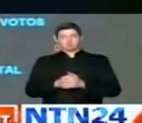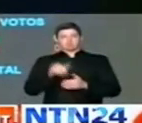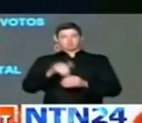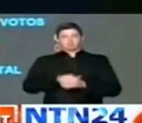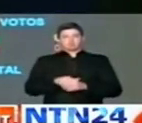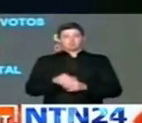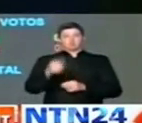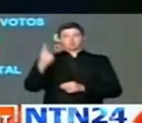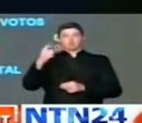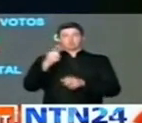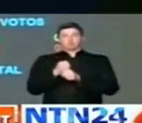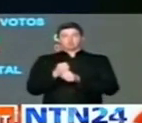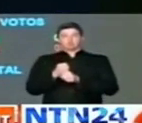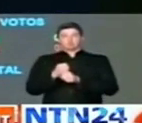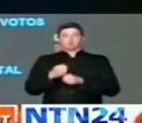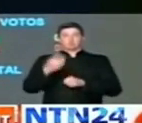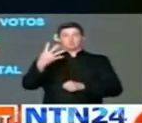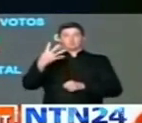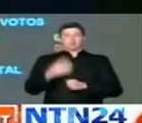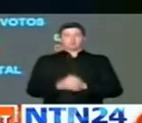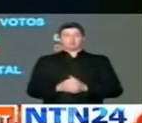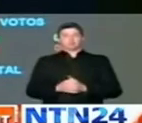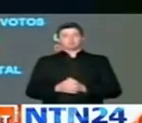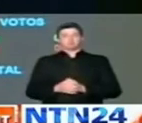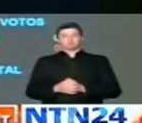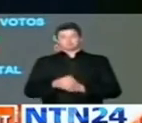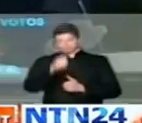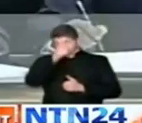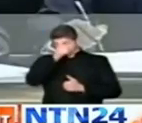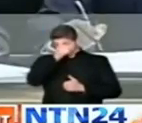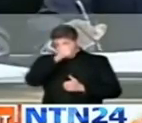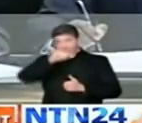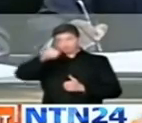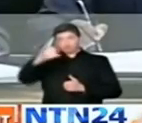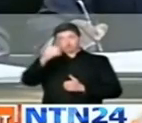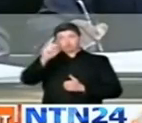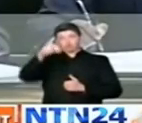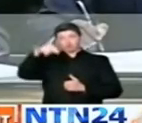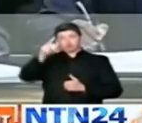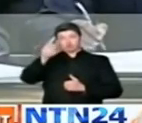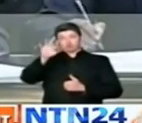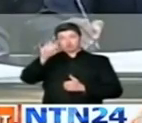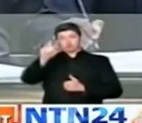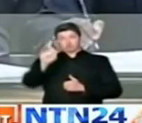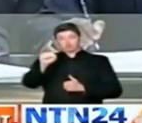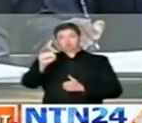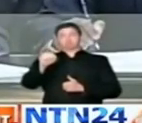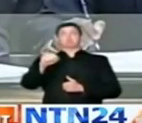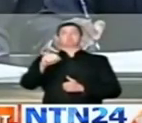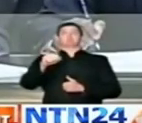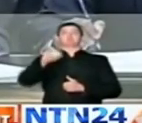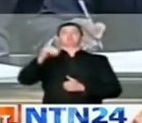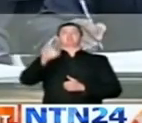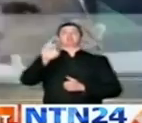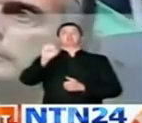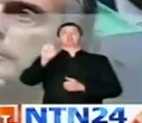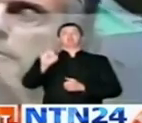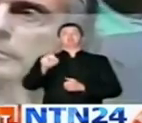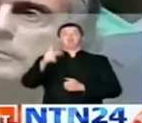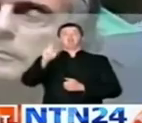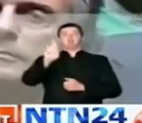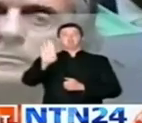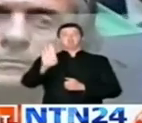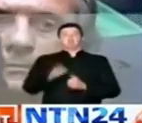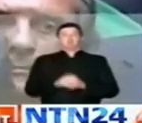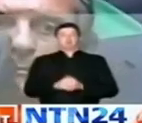hacer una revisión de los programas sociales. Y esto, por supuesto, son temas sensibles en Brasil, que ya de por sí